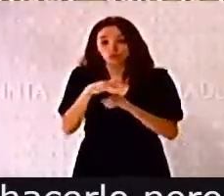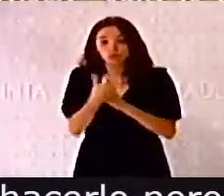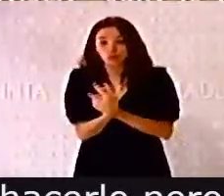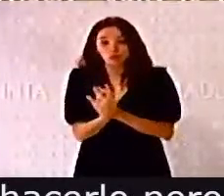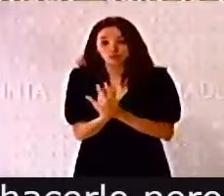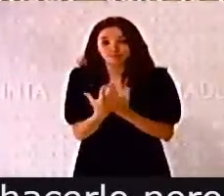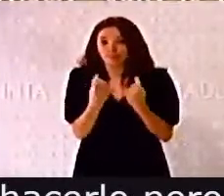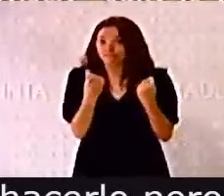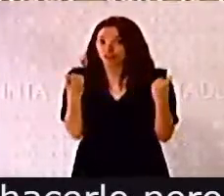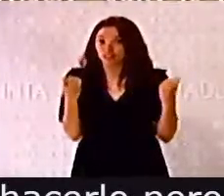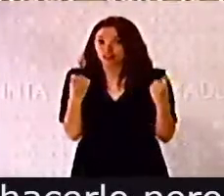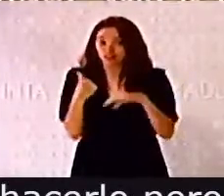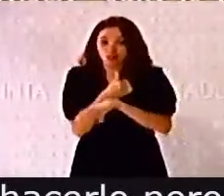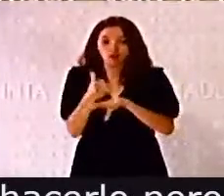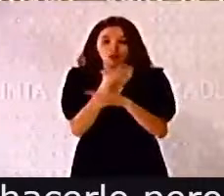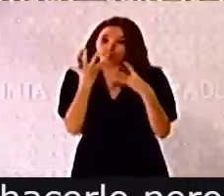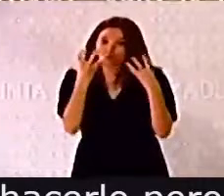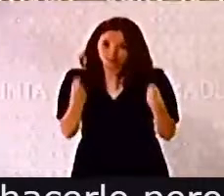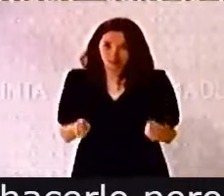también muy necesaria, ¿no?